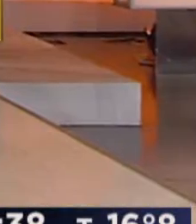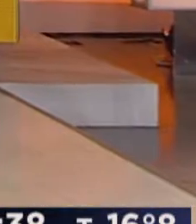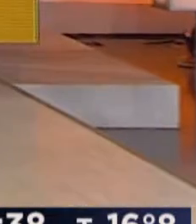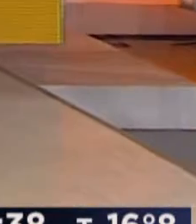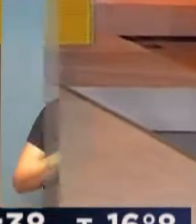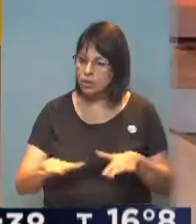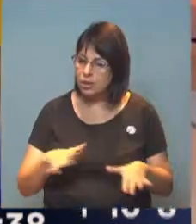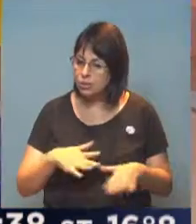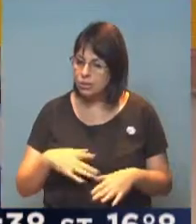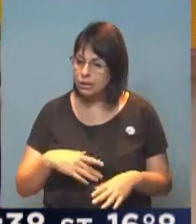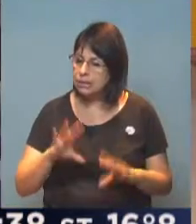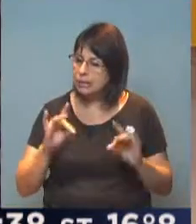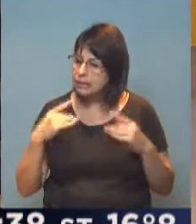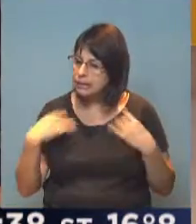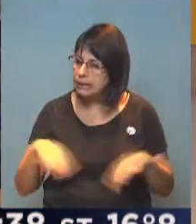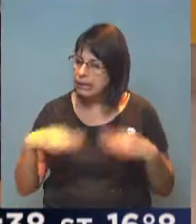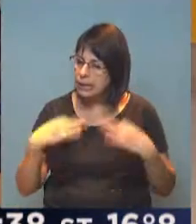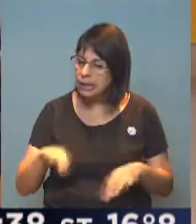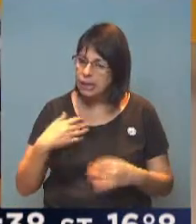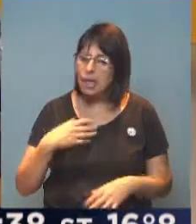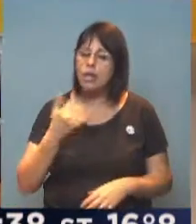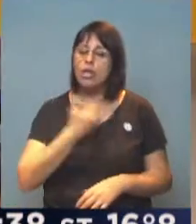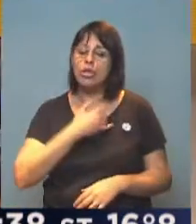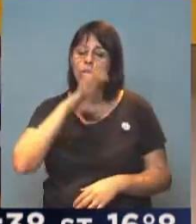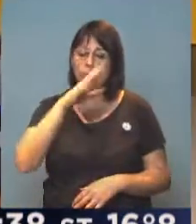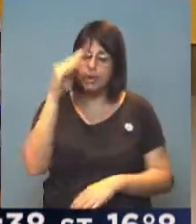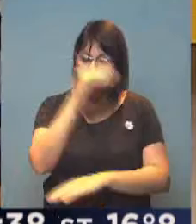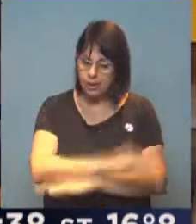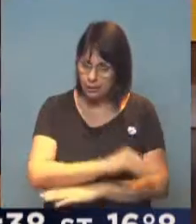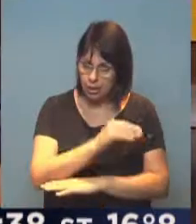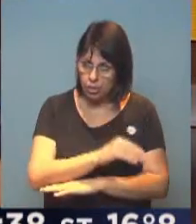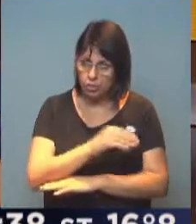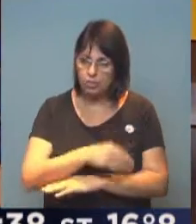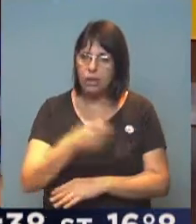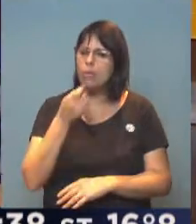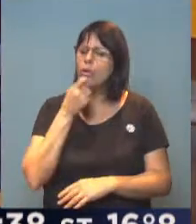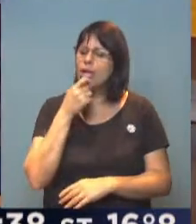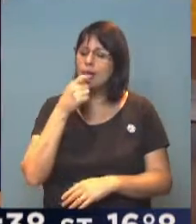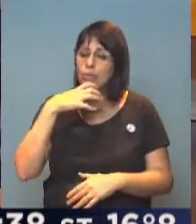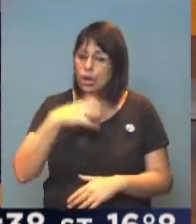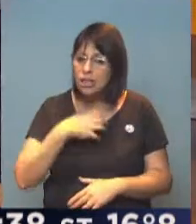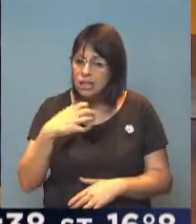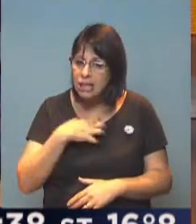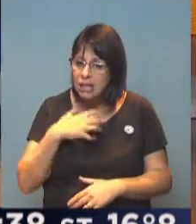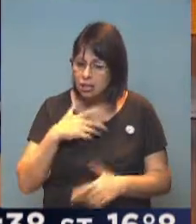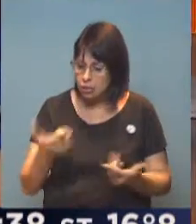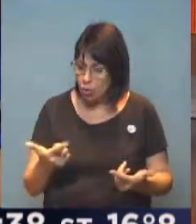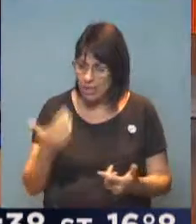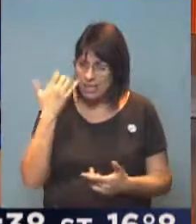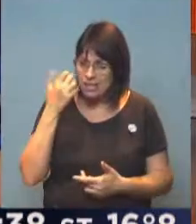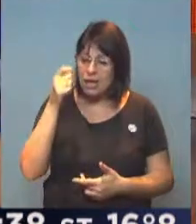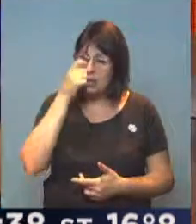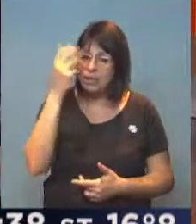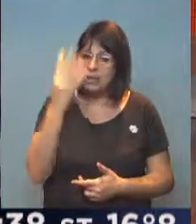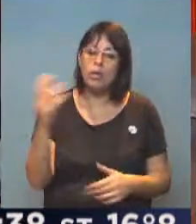La situación sigue siendo muy delicada en la provincia de Santa Cruz. Un ejemplo, los chicos no empezaron las clases todavía, estamos a 24